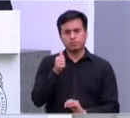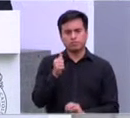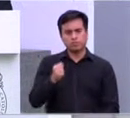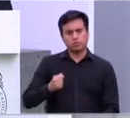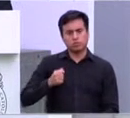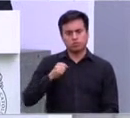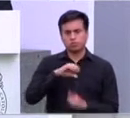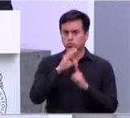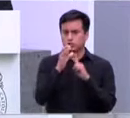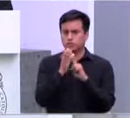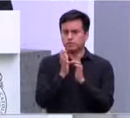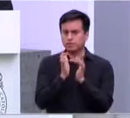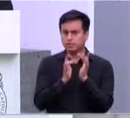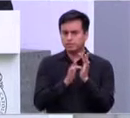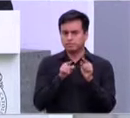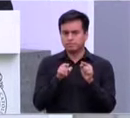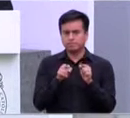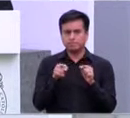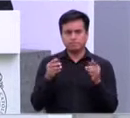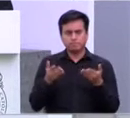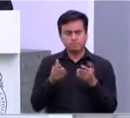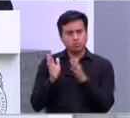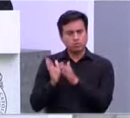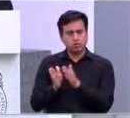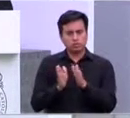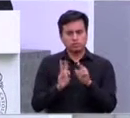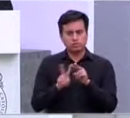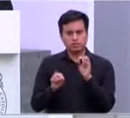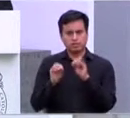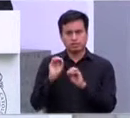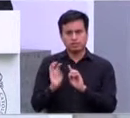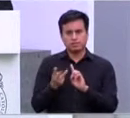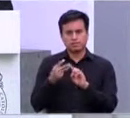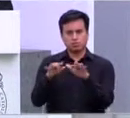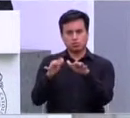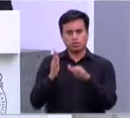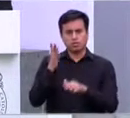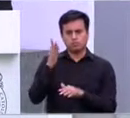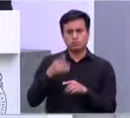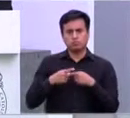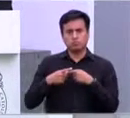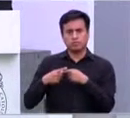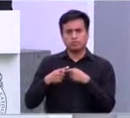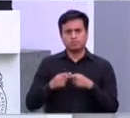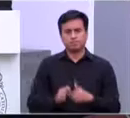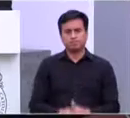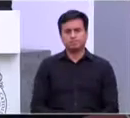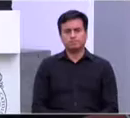pastoral y cultura cristiana por la organización de este tercer congreso social